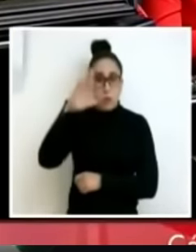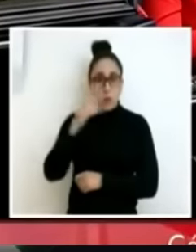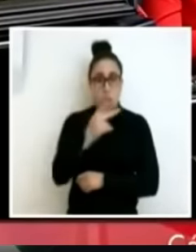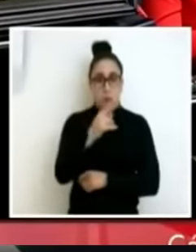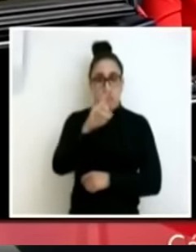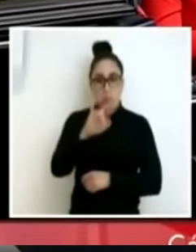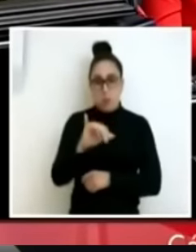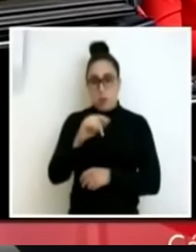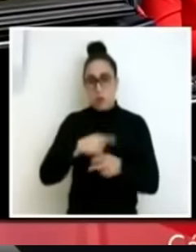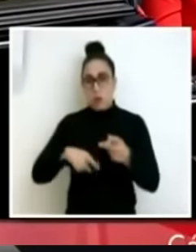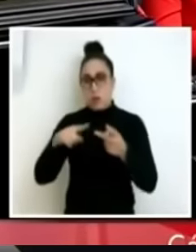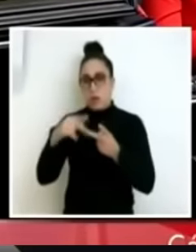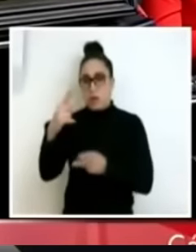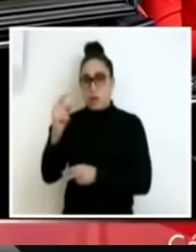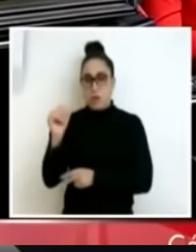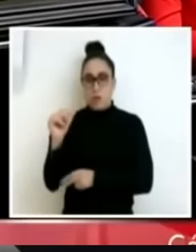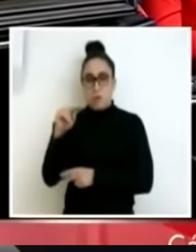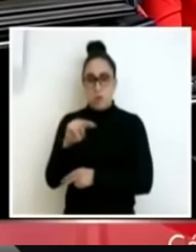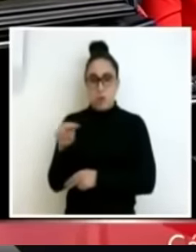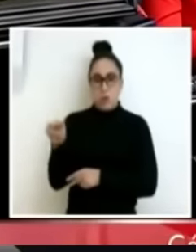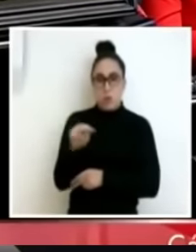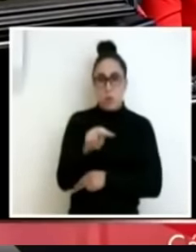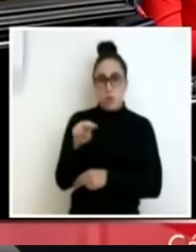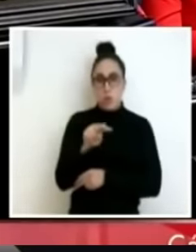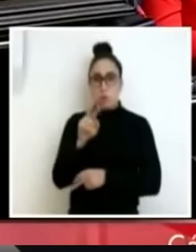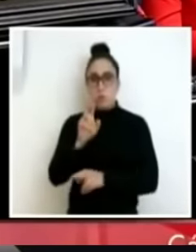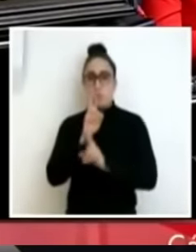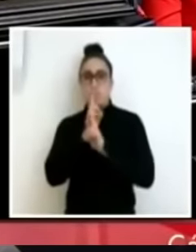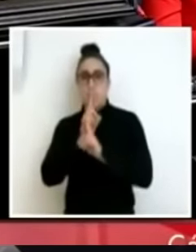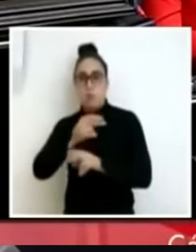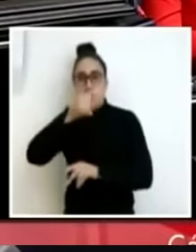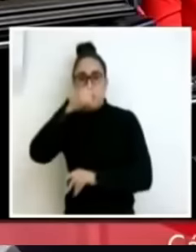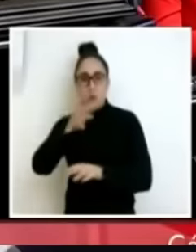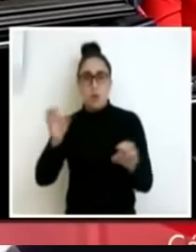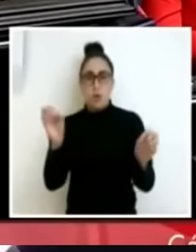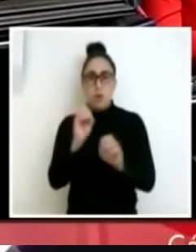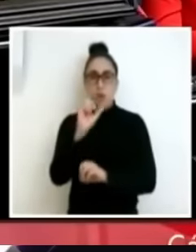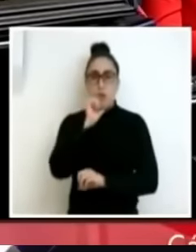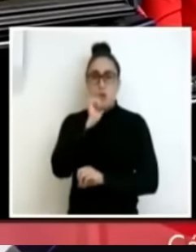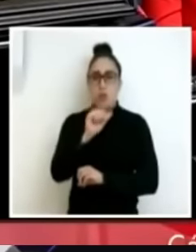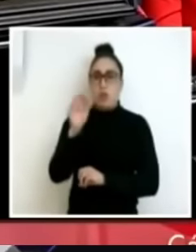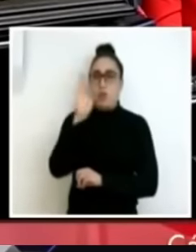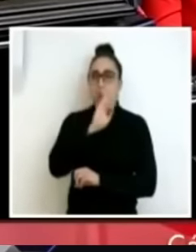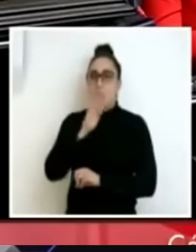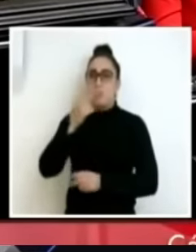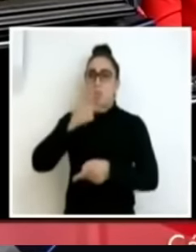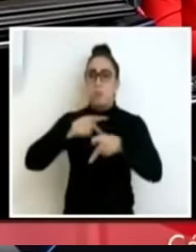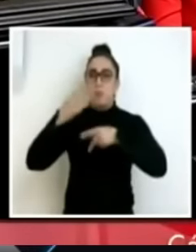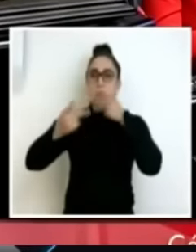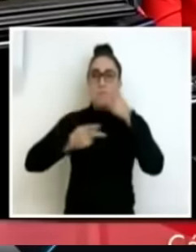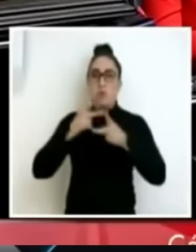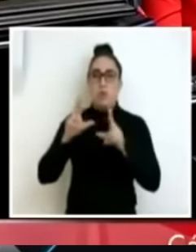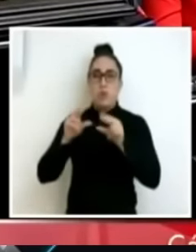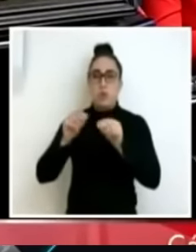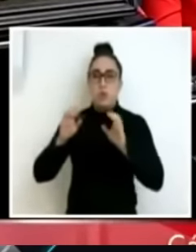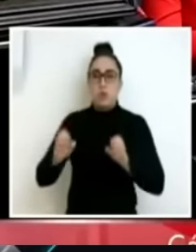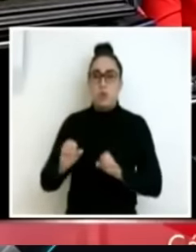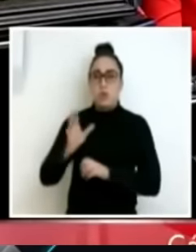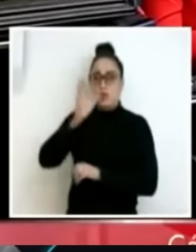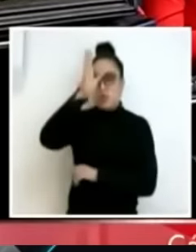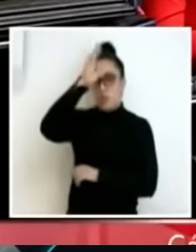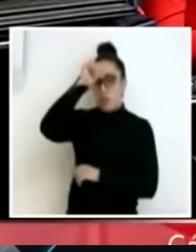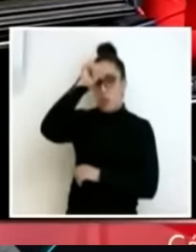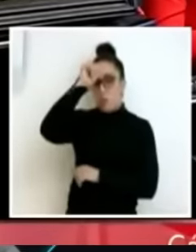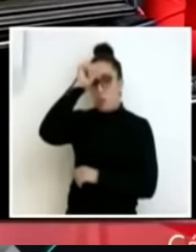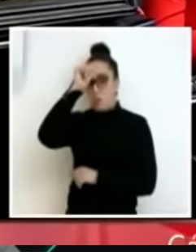PAN no vociferaron, no se escucharon sus voces alertando sobre una